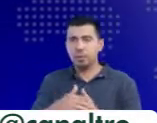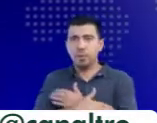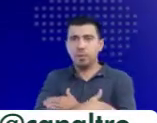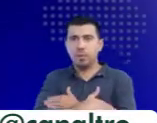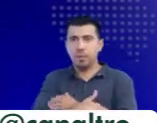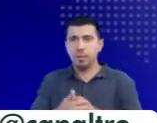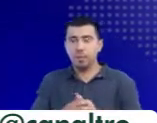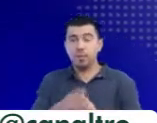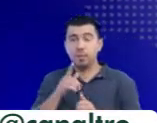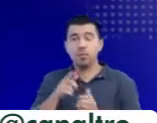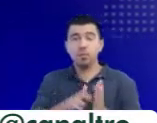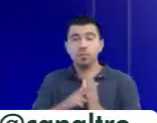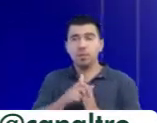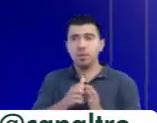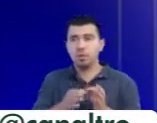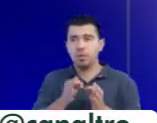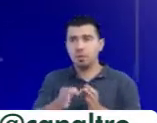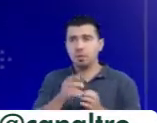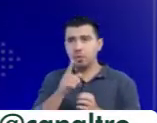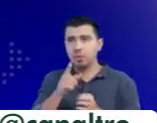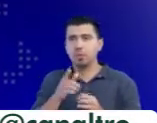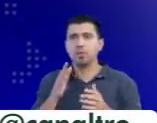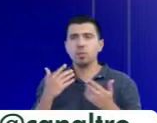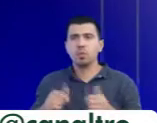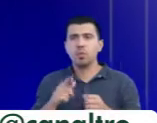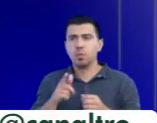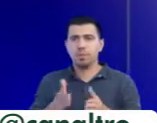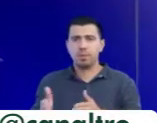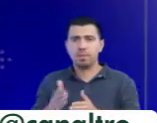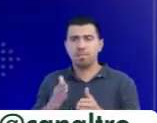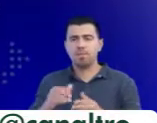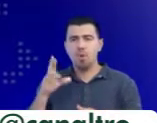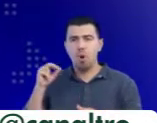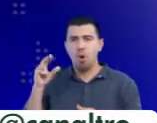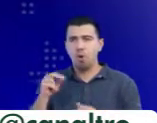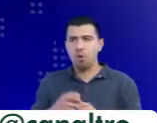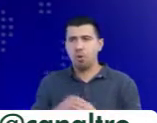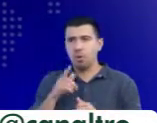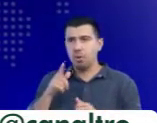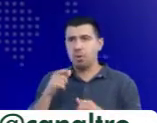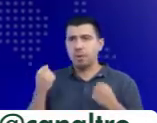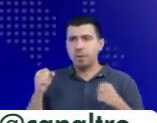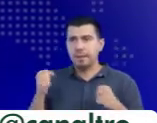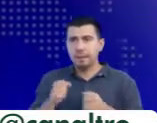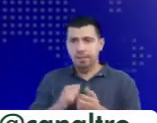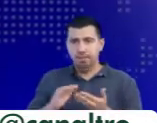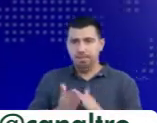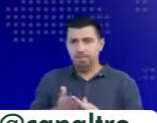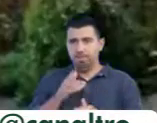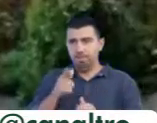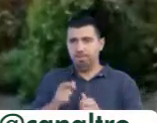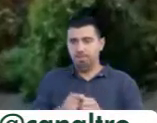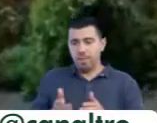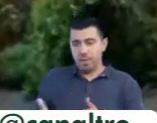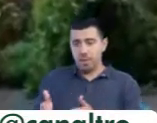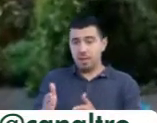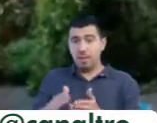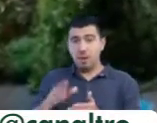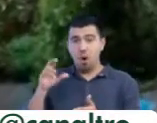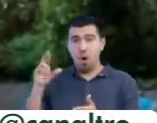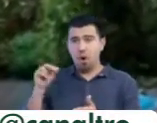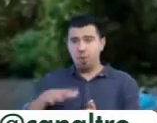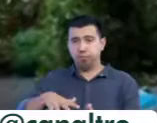la comunidad está en alerta por la creciente del Río de Oro. En Florida Blanca, preocupa la creciente de una quebrada, mientras en Piedecuesta se